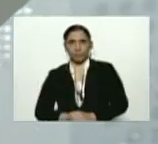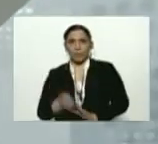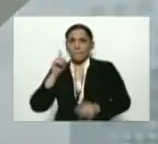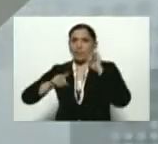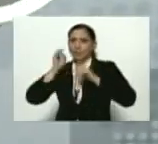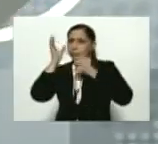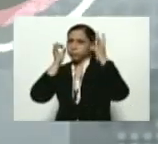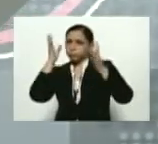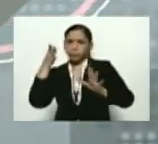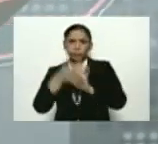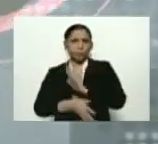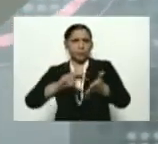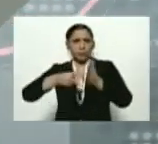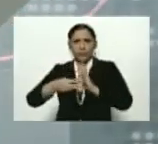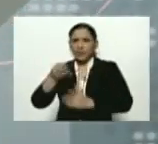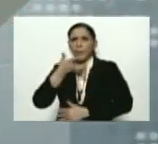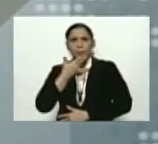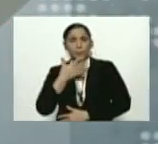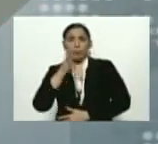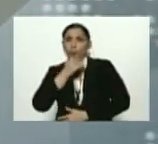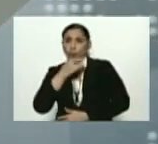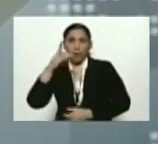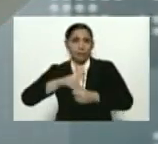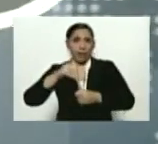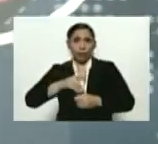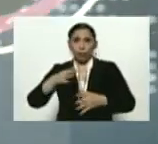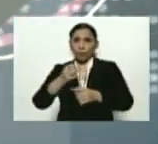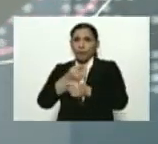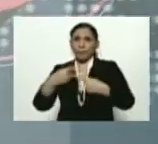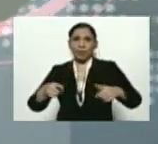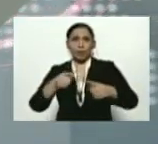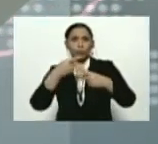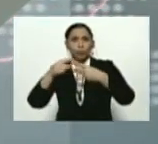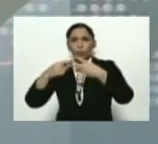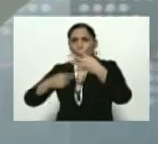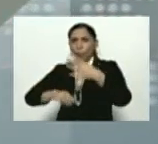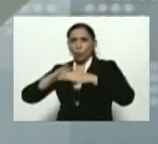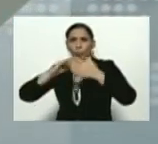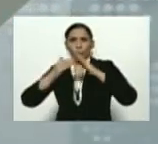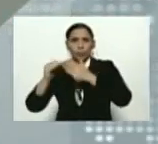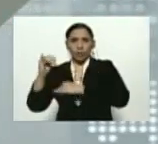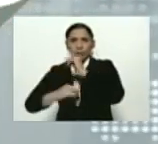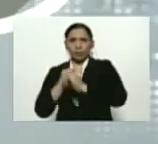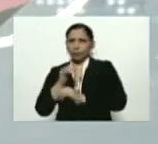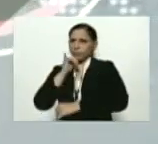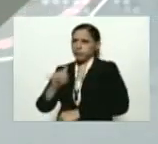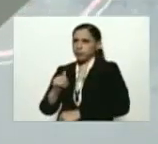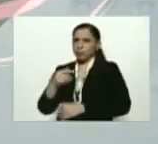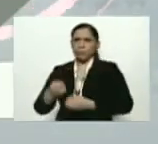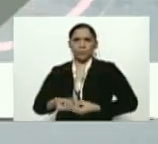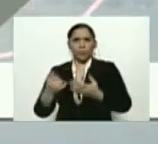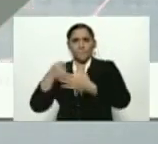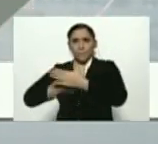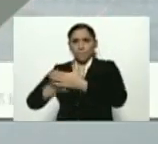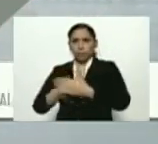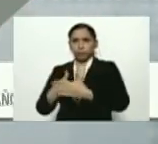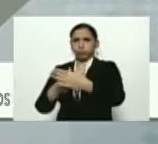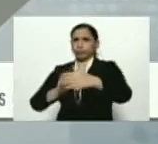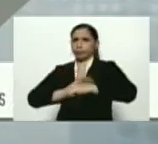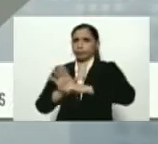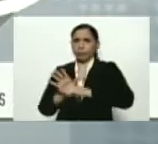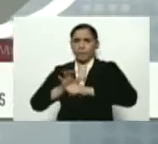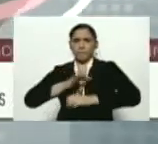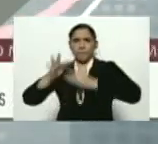que significa no tener datos confiables para toda la comunidad internacional que estamos dando este combate contra